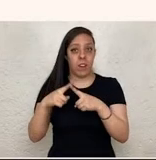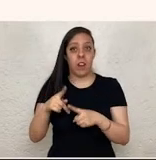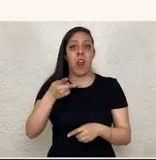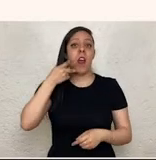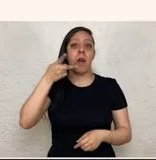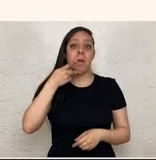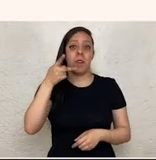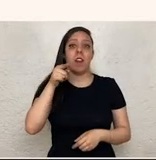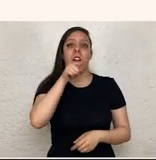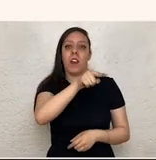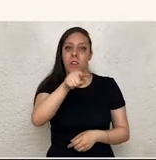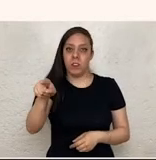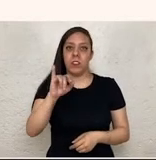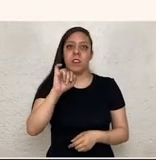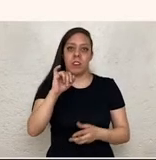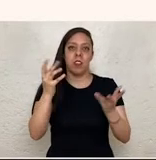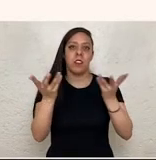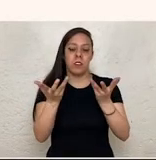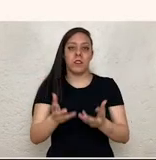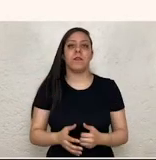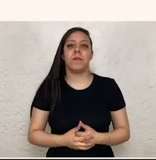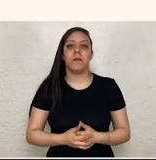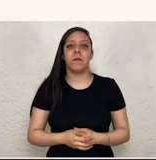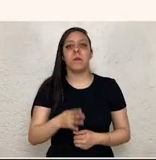distintas, que lo están haciendo.